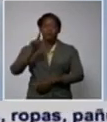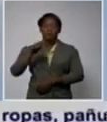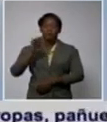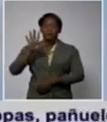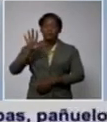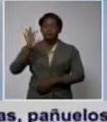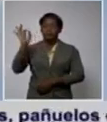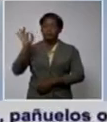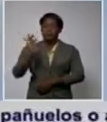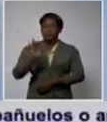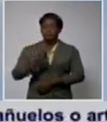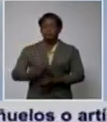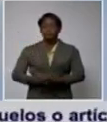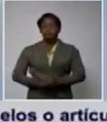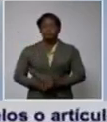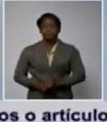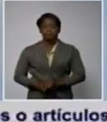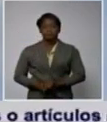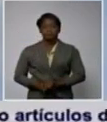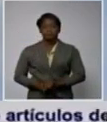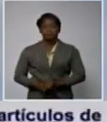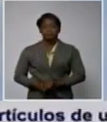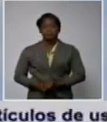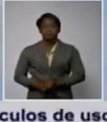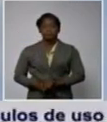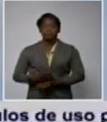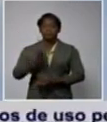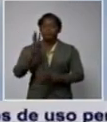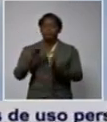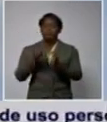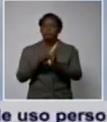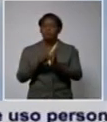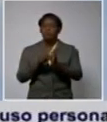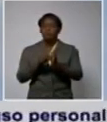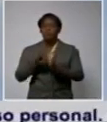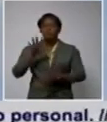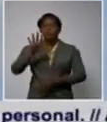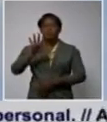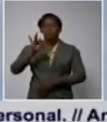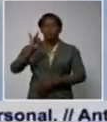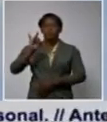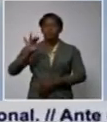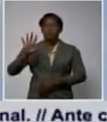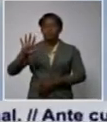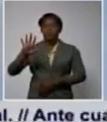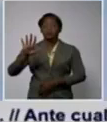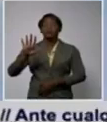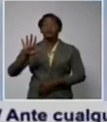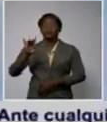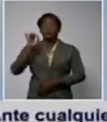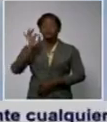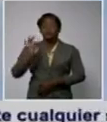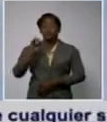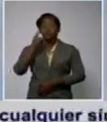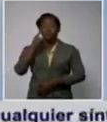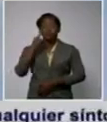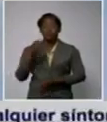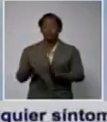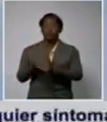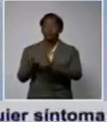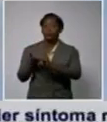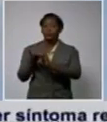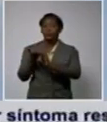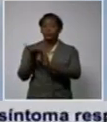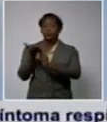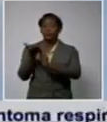5,5% de estas personas, 3.575, como digo, una cifra alta, pero inferior